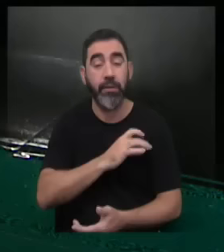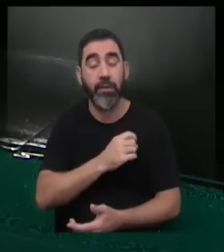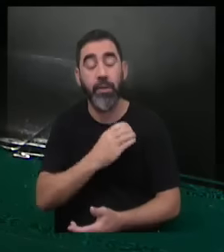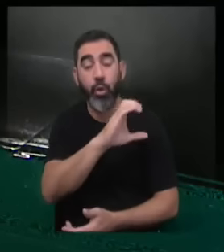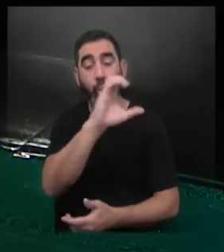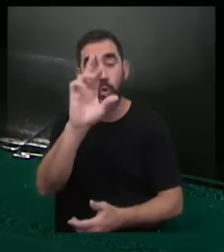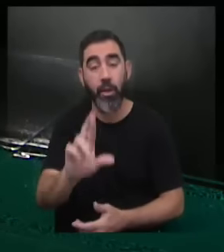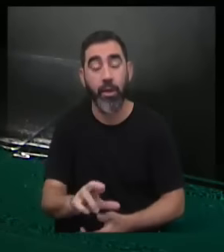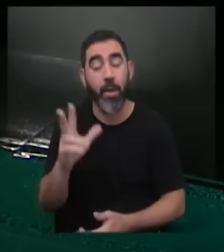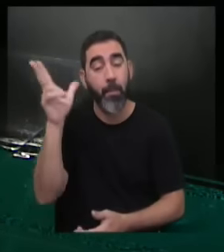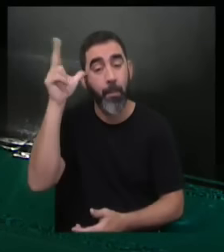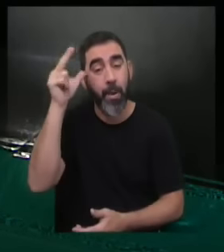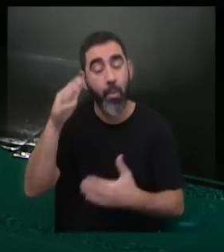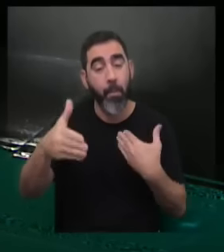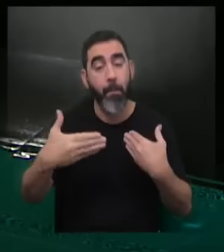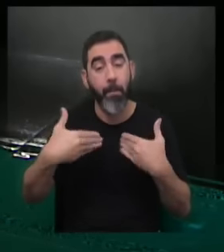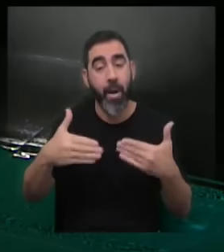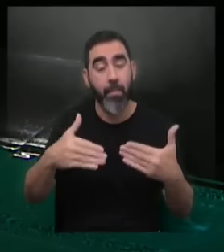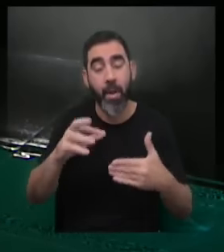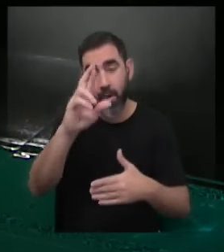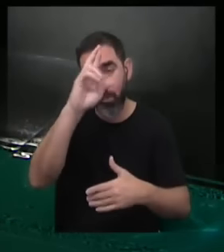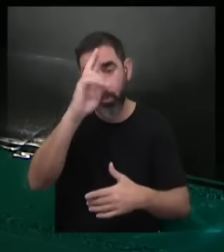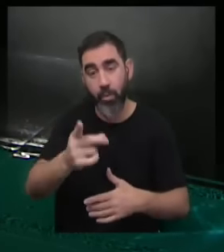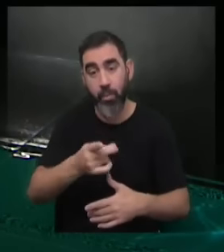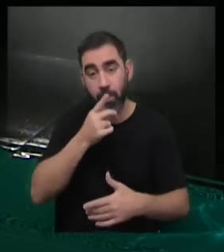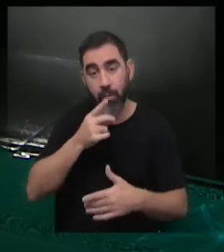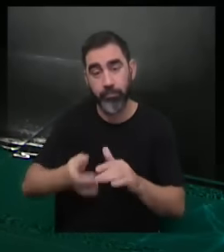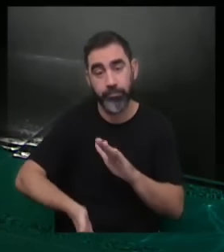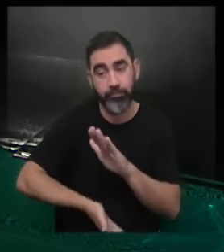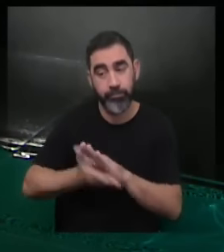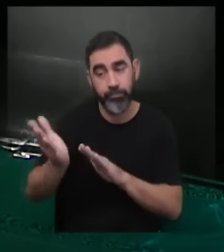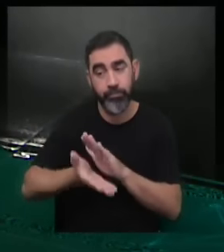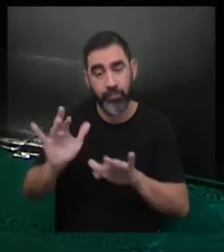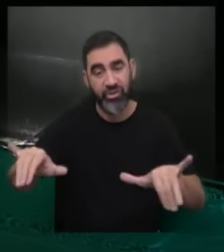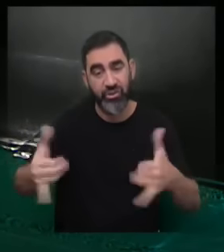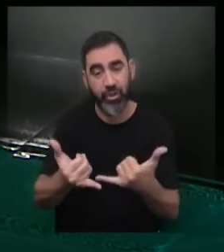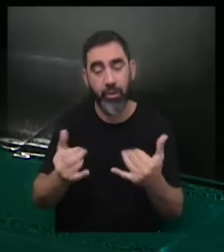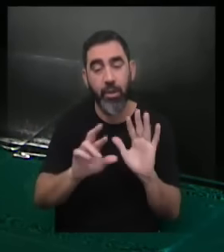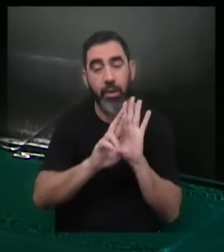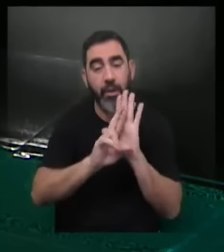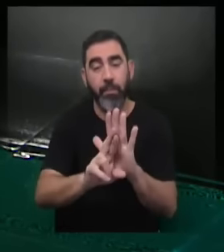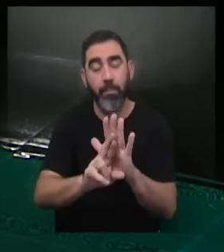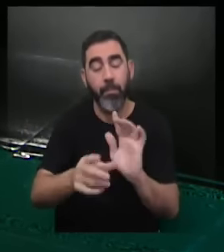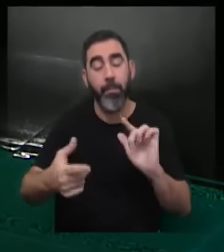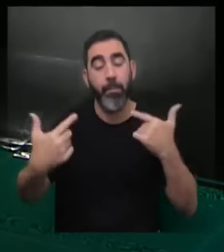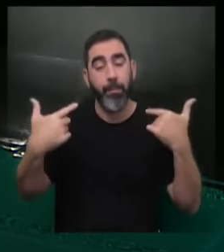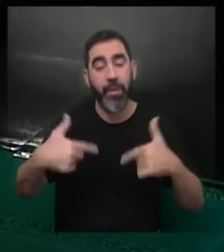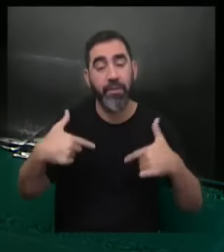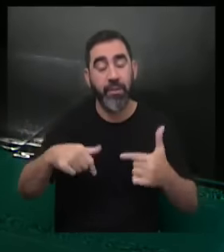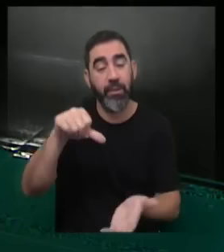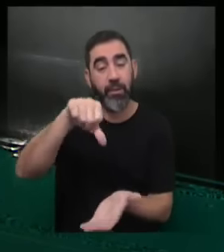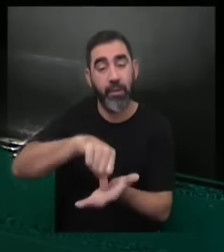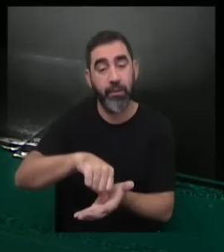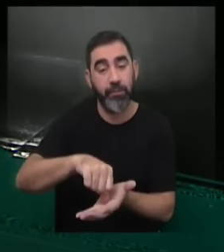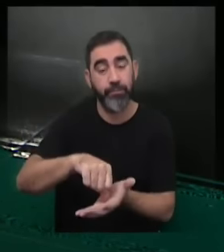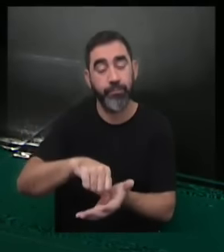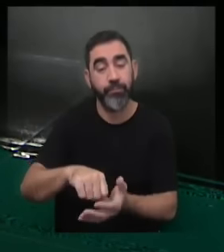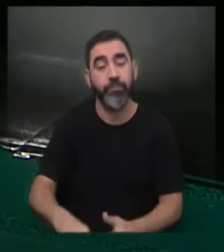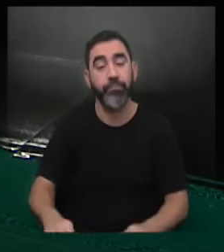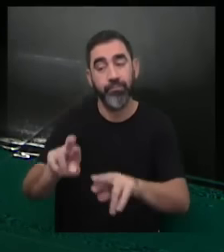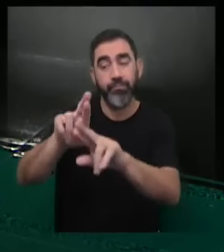Costa Rica Perú Panamá y República Dominicana el retiro inmediato de los representantes diplomáticos de su país en